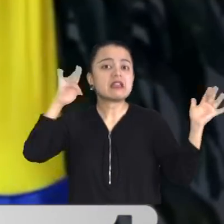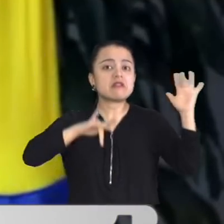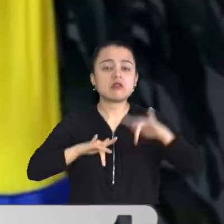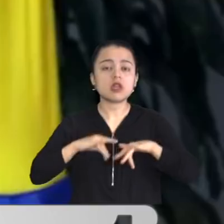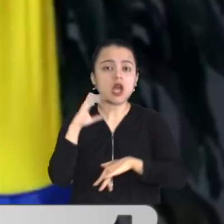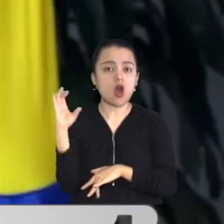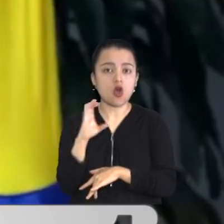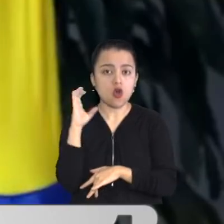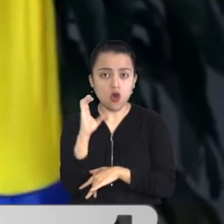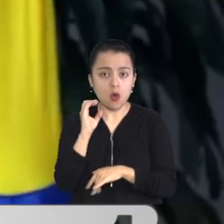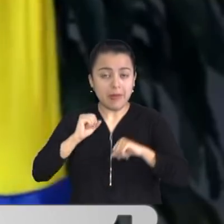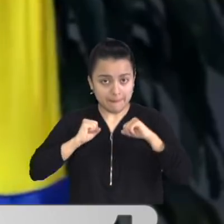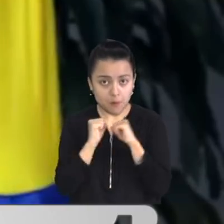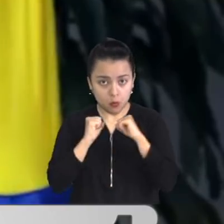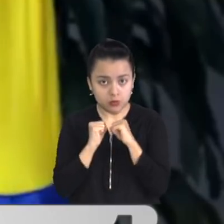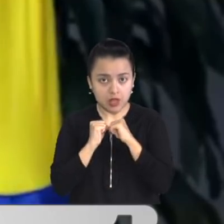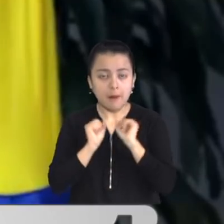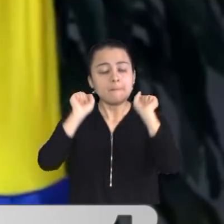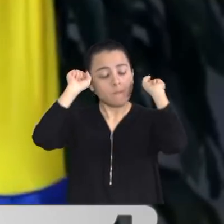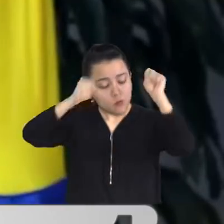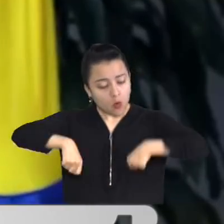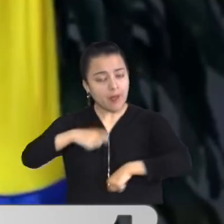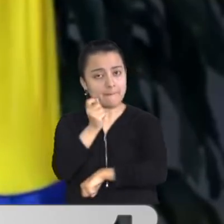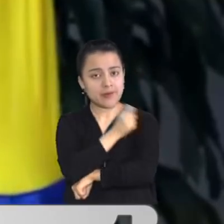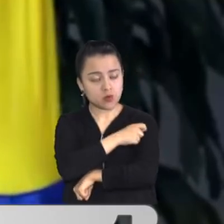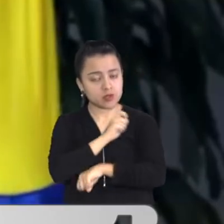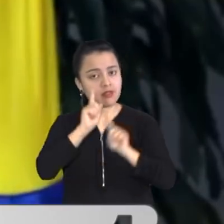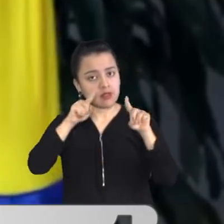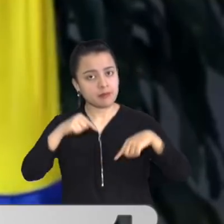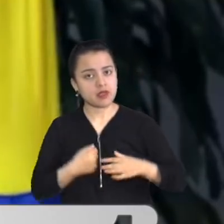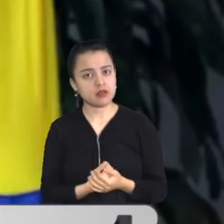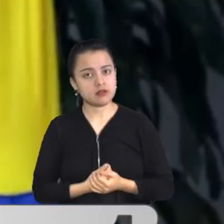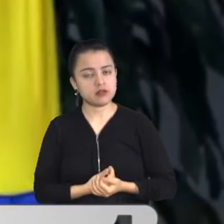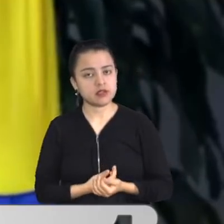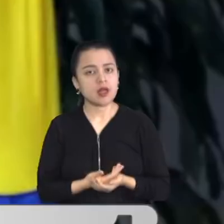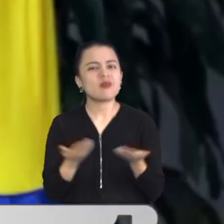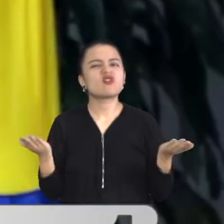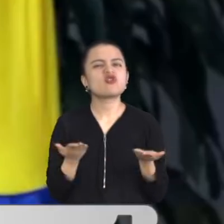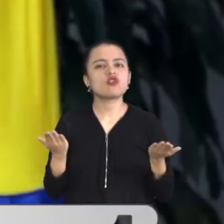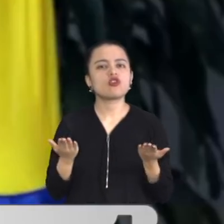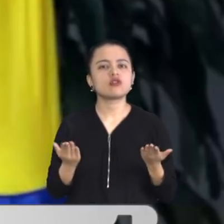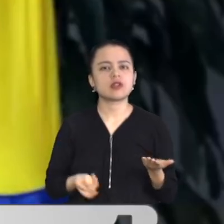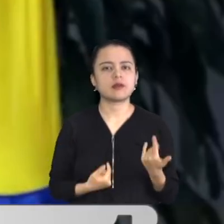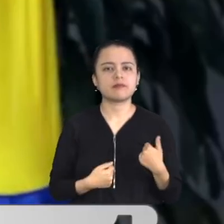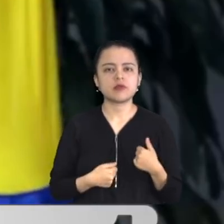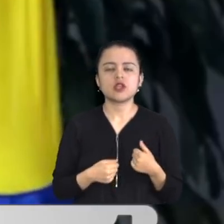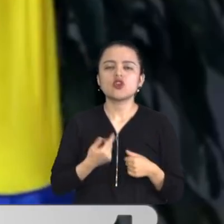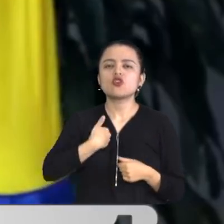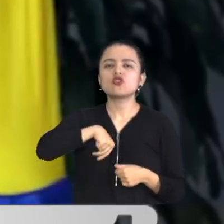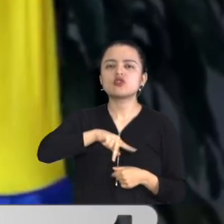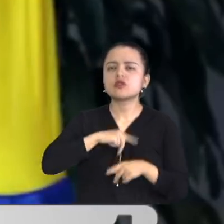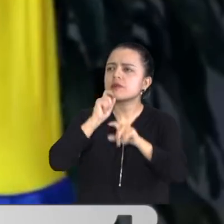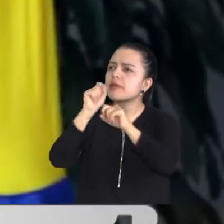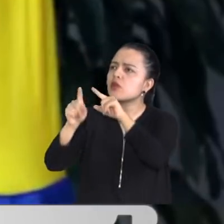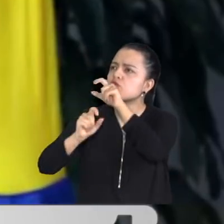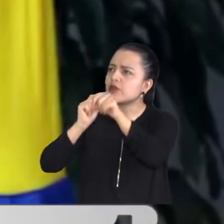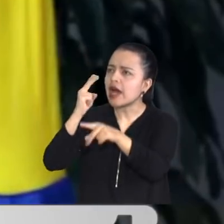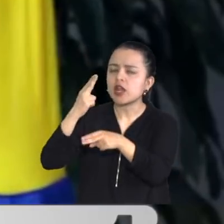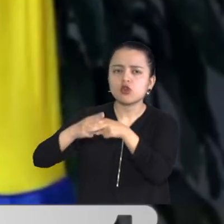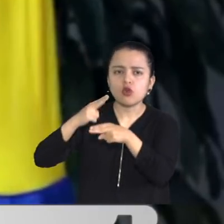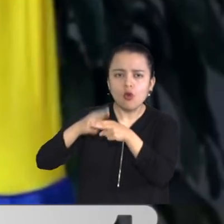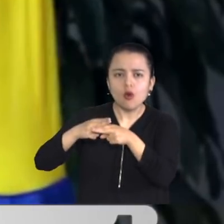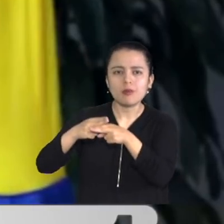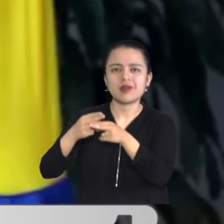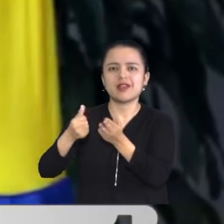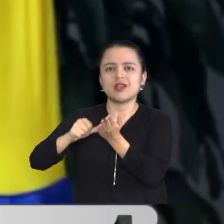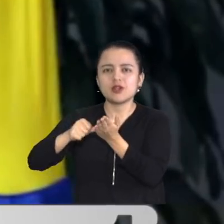Bogotá podrán vacunarse. A partir de llegar a estos puntos, les vamos a pedir unos datos mínimos de identificación para